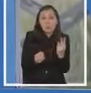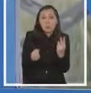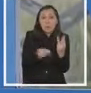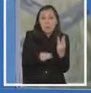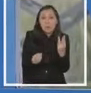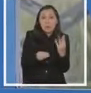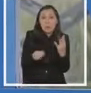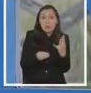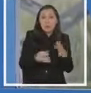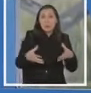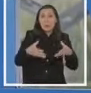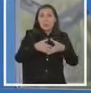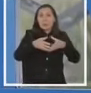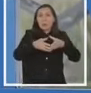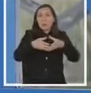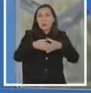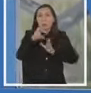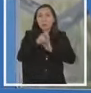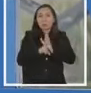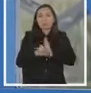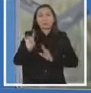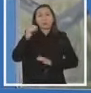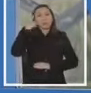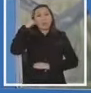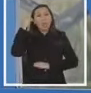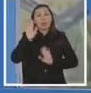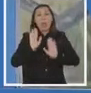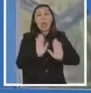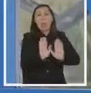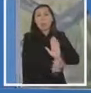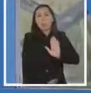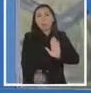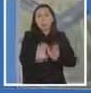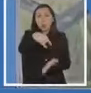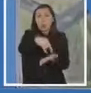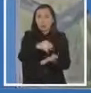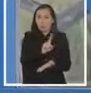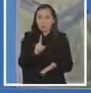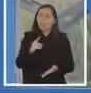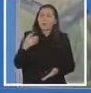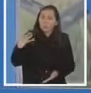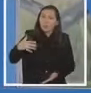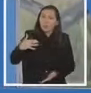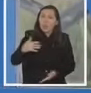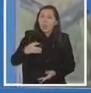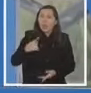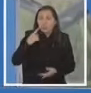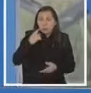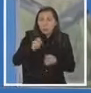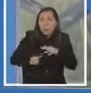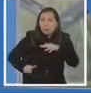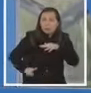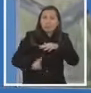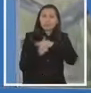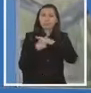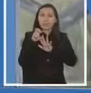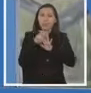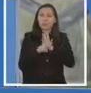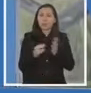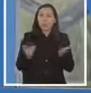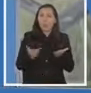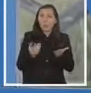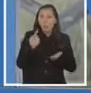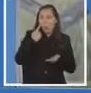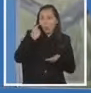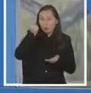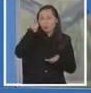a este proyecto, pero que no se quedó solamente en el Parlamento. Y esta es otra cosa tremendamente importante de reconocer, de la gestación de este proyecto.